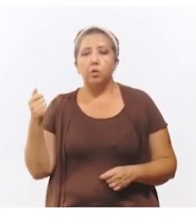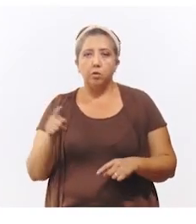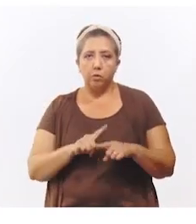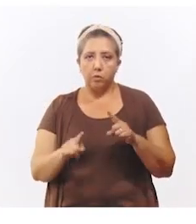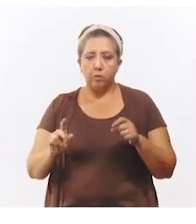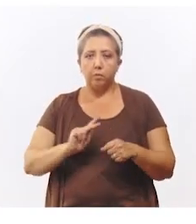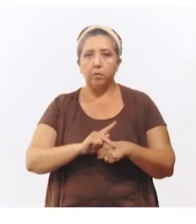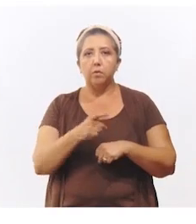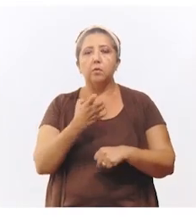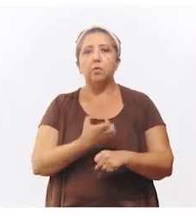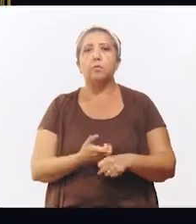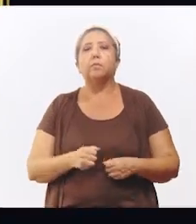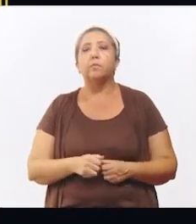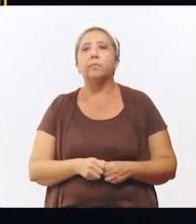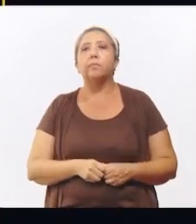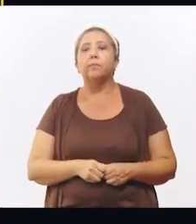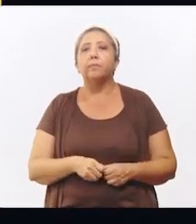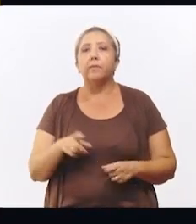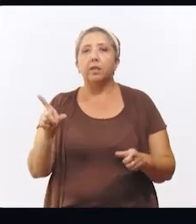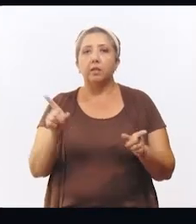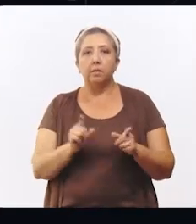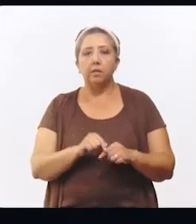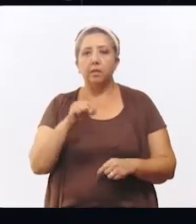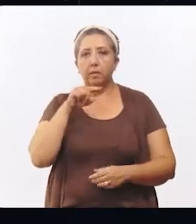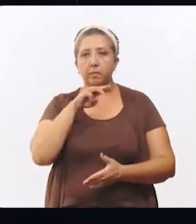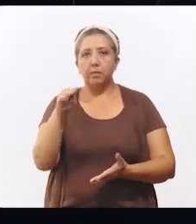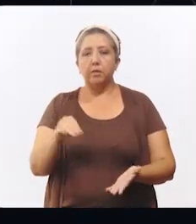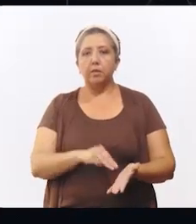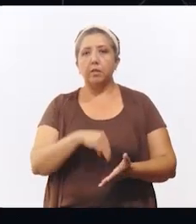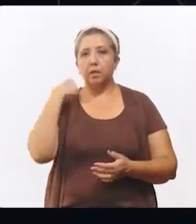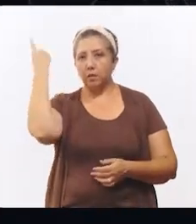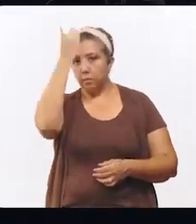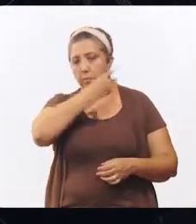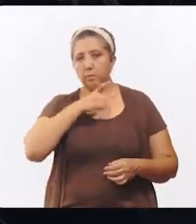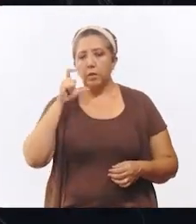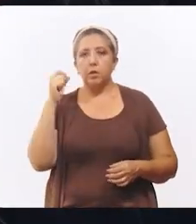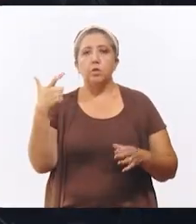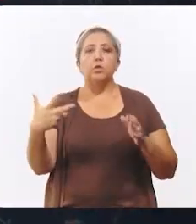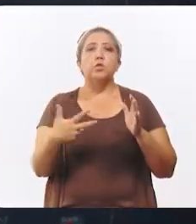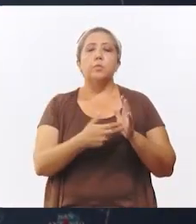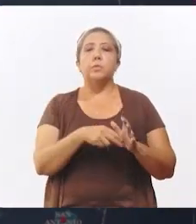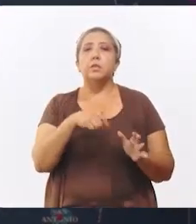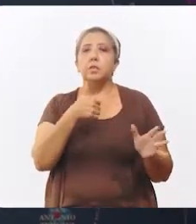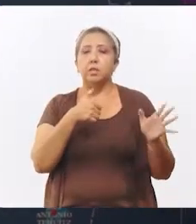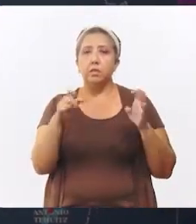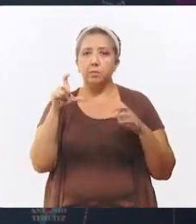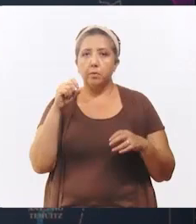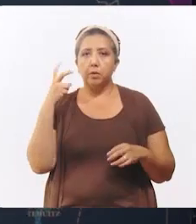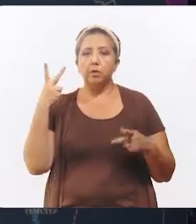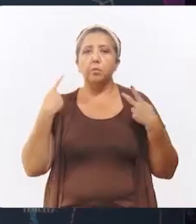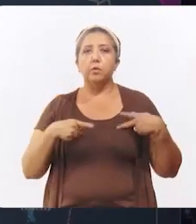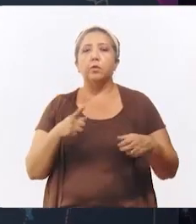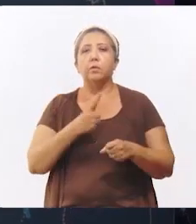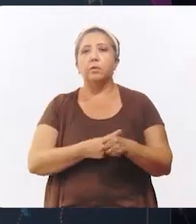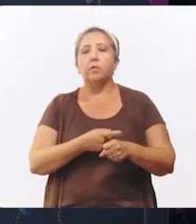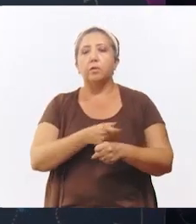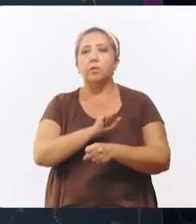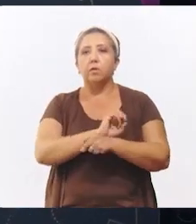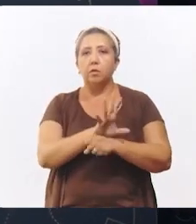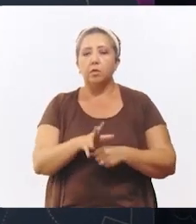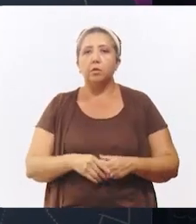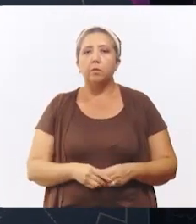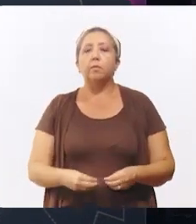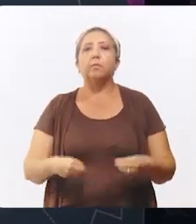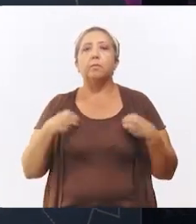otro país u otro estado. Específicamente en Mérida se han diagnosticado 28.622 personas contagiadas de